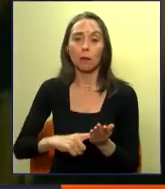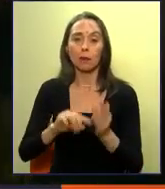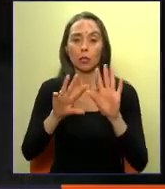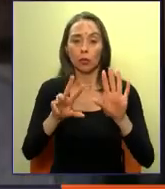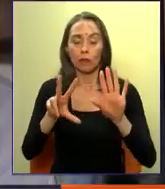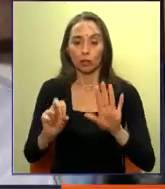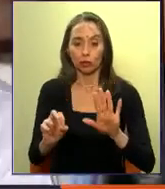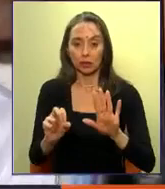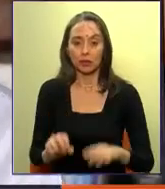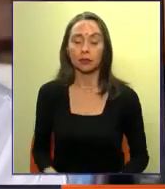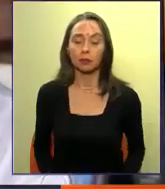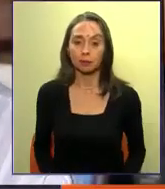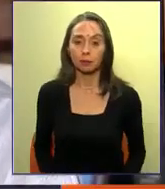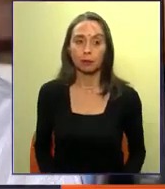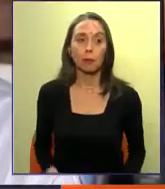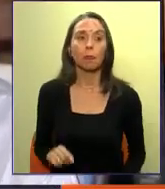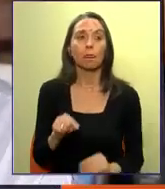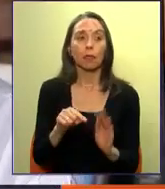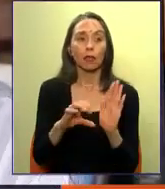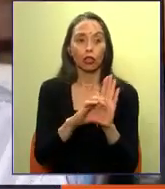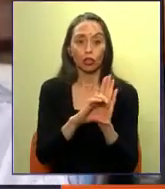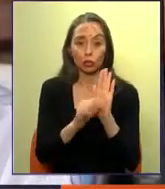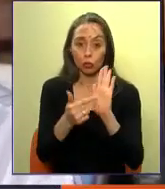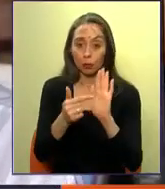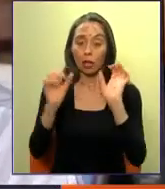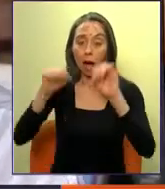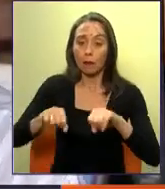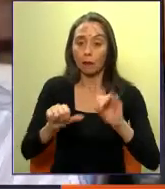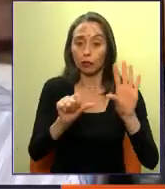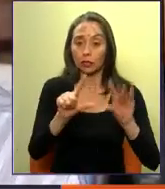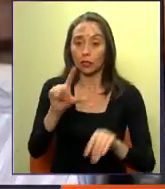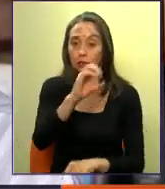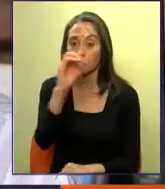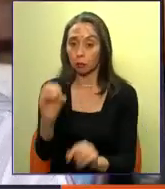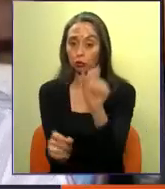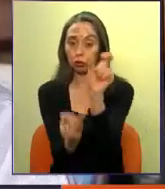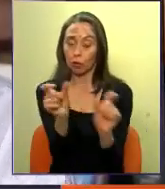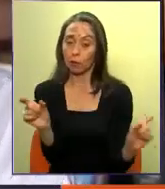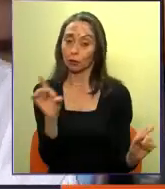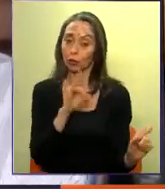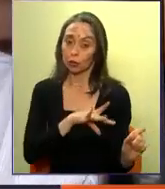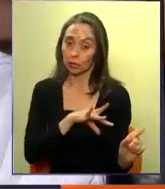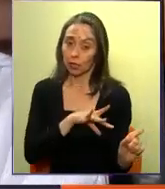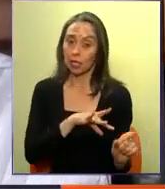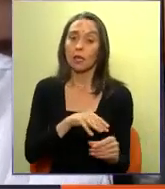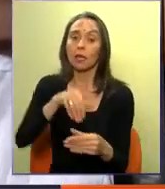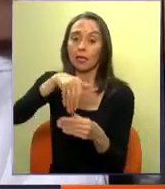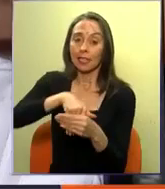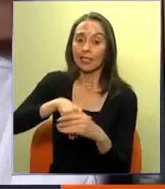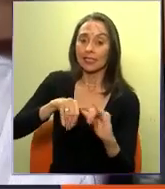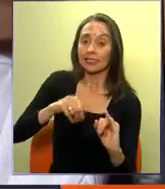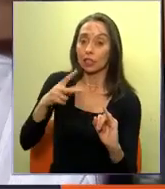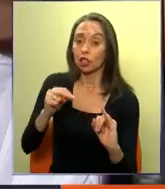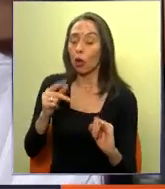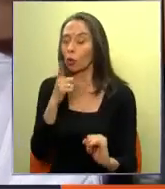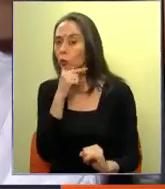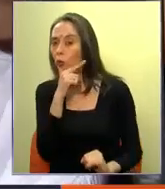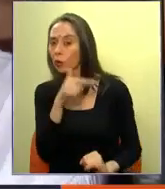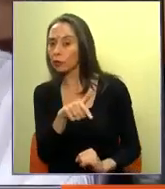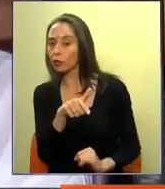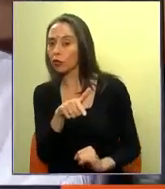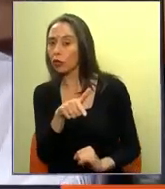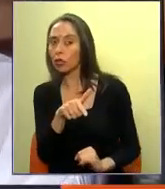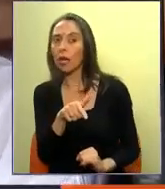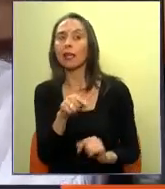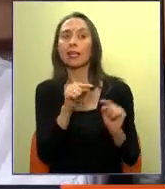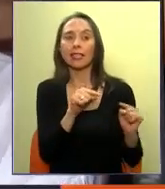1980. Fue aprobada más o menos por el 67% de la población, pero en un plebiscito bastante cuestionado. Y yo creo que es eso lo que